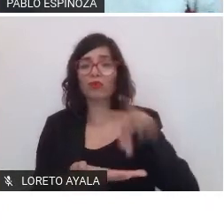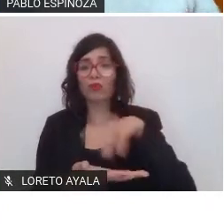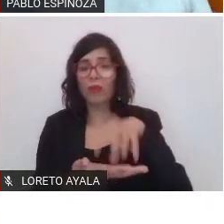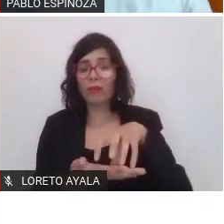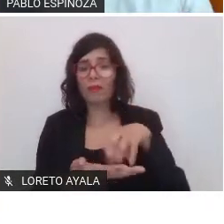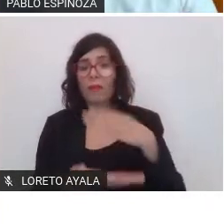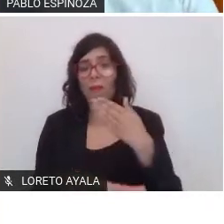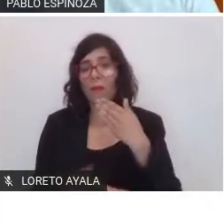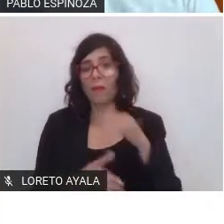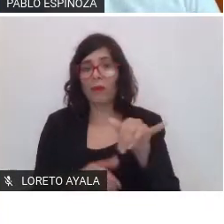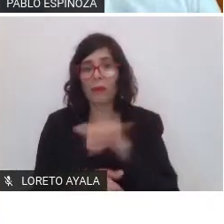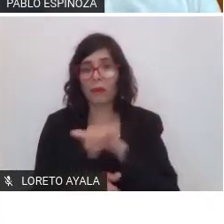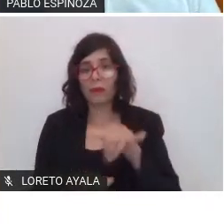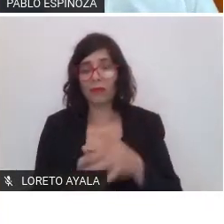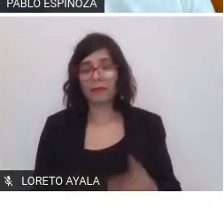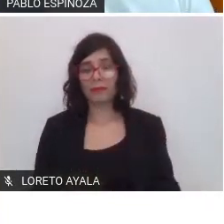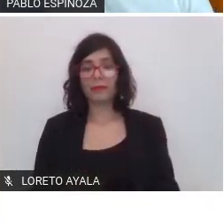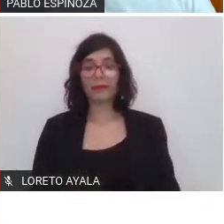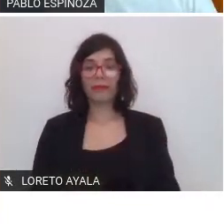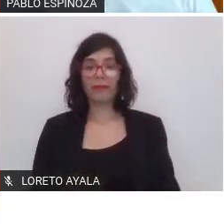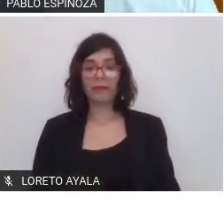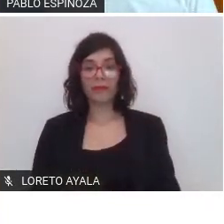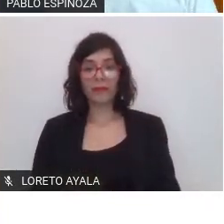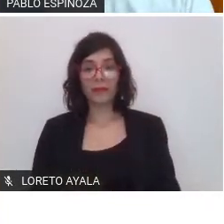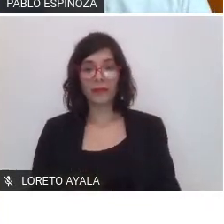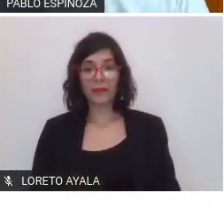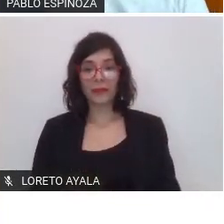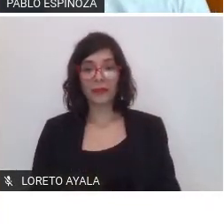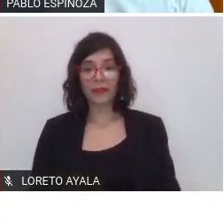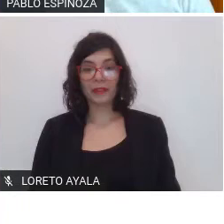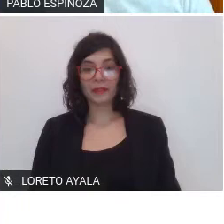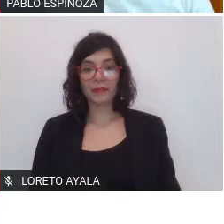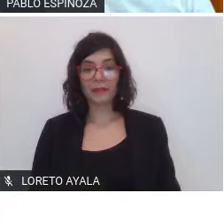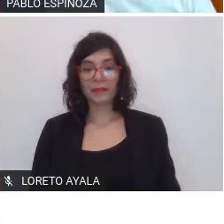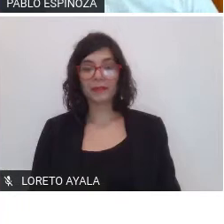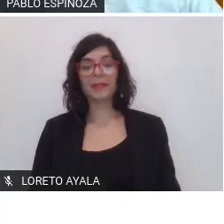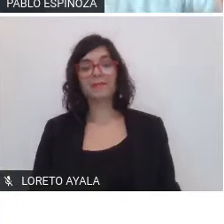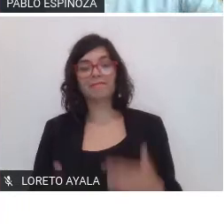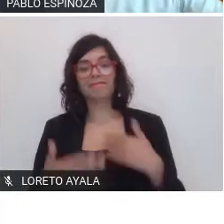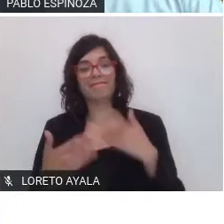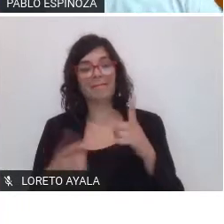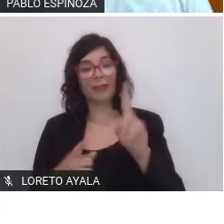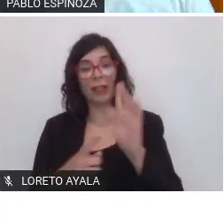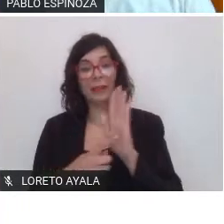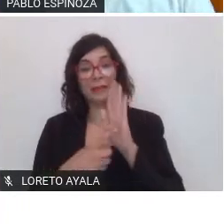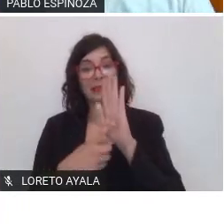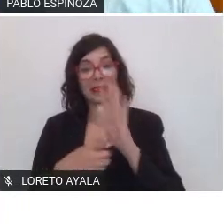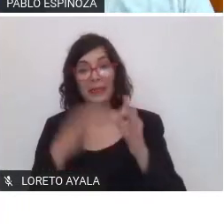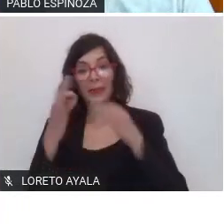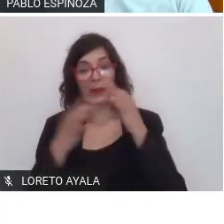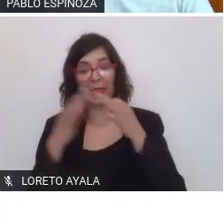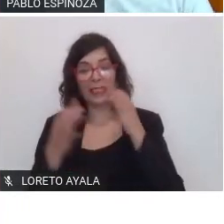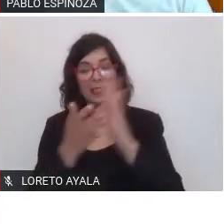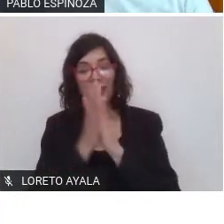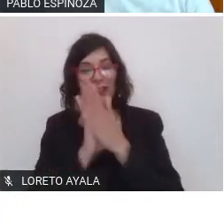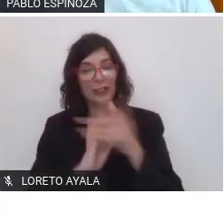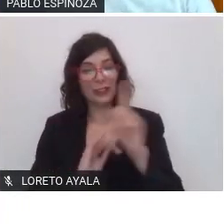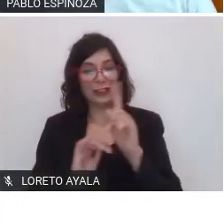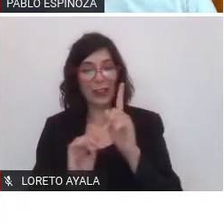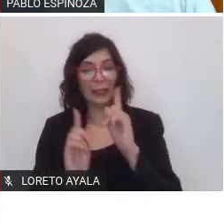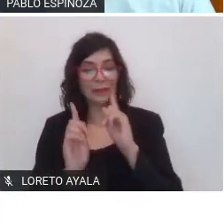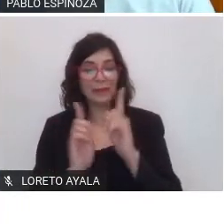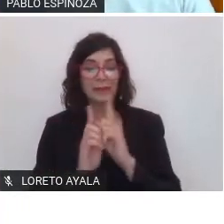Pablo. Perfecto, don Jorge, lo dejo para que no siga adelantando de la presentación. Aprovechar en su nombre a